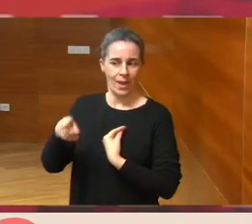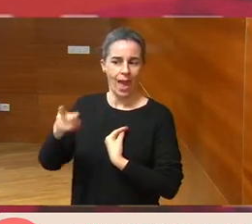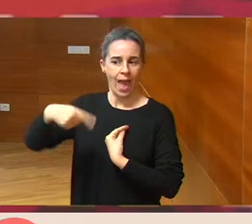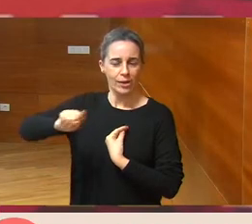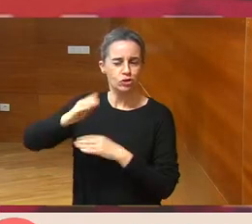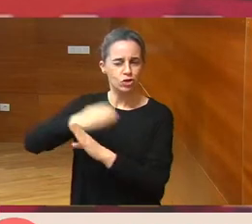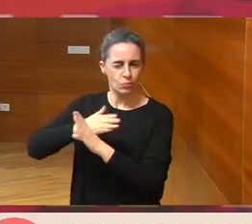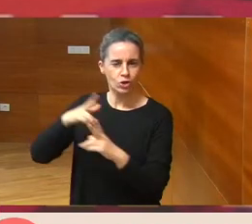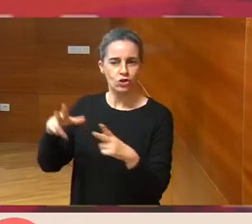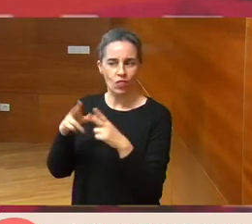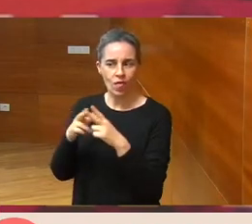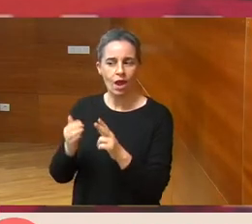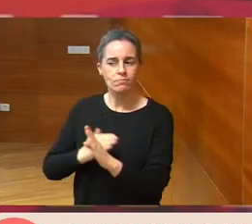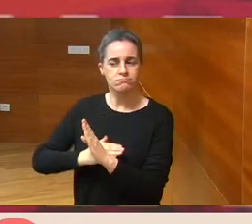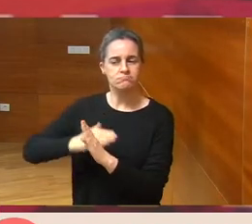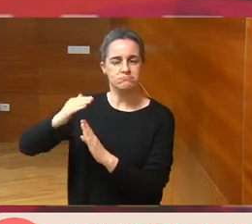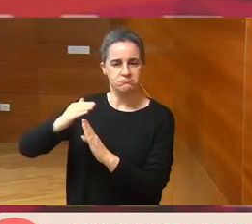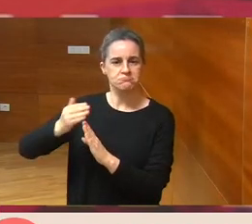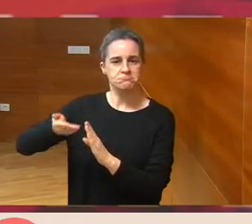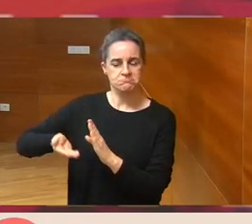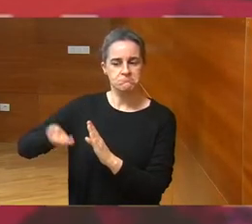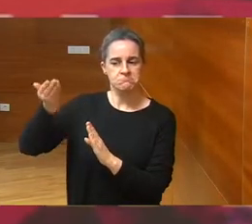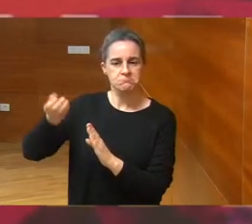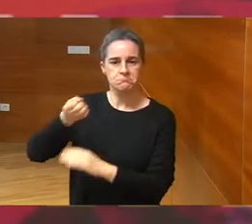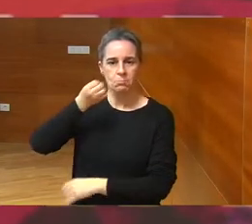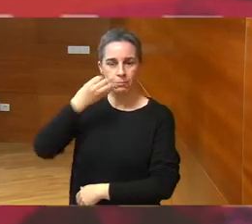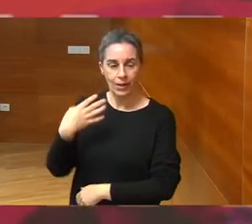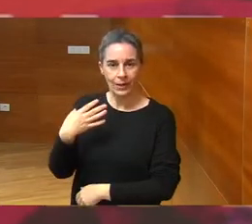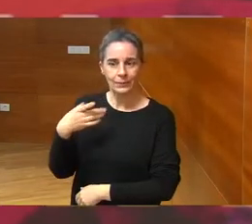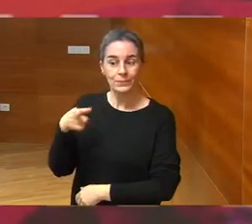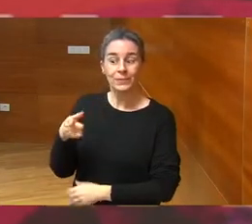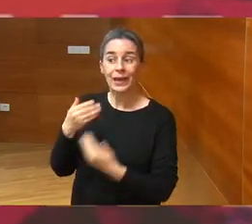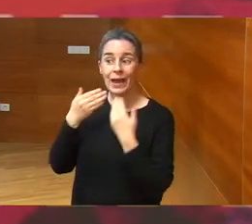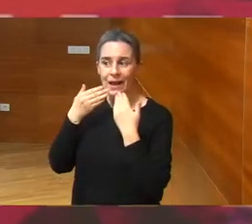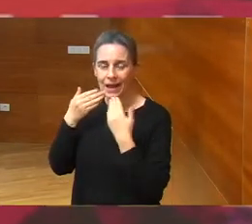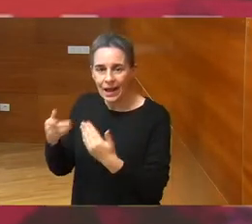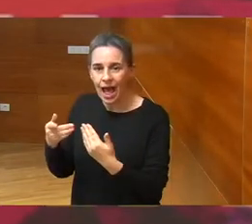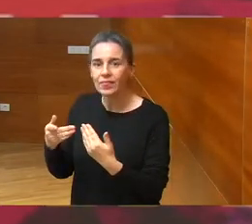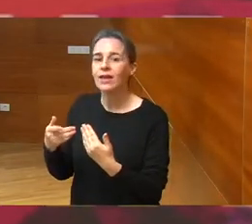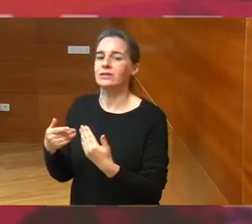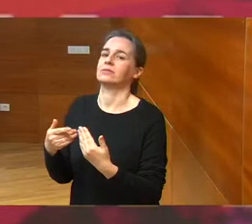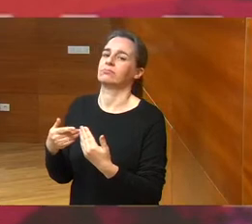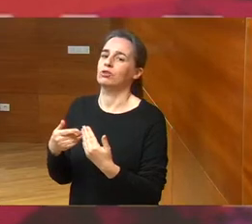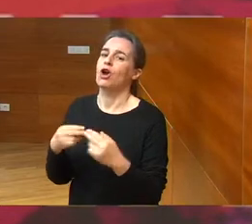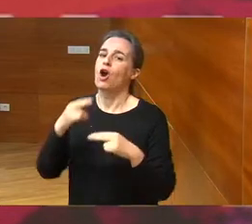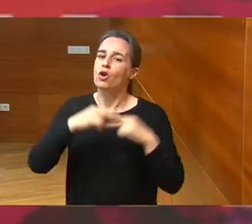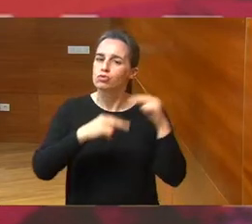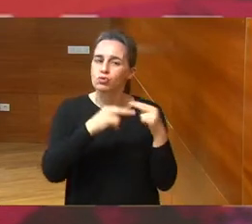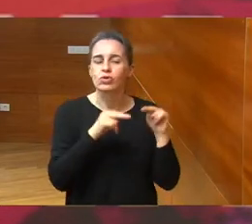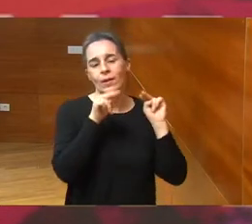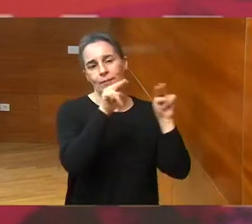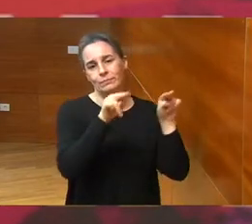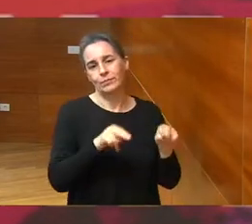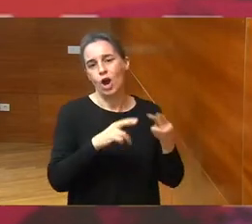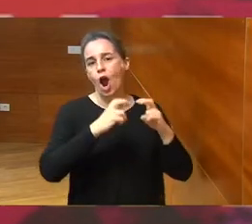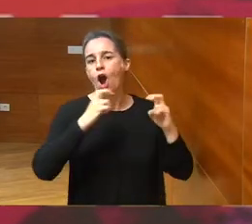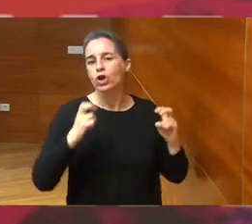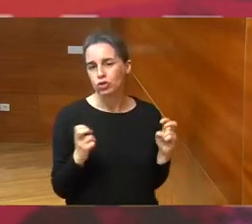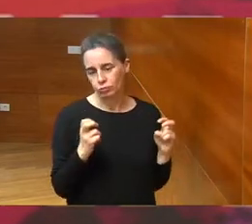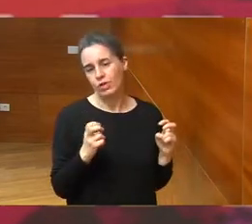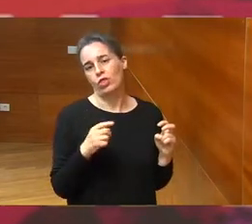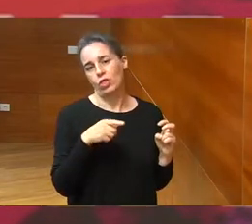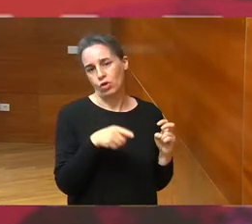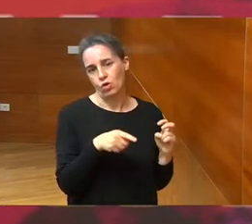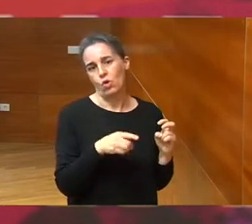los inicios de la digestión da incluso de pontevedra El hospicio de pontevedra anglosa